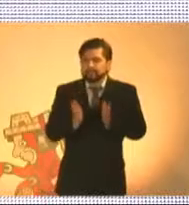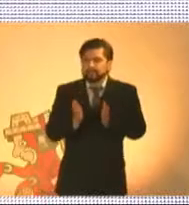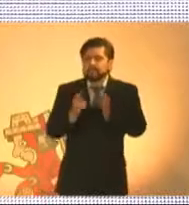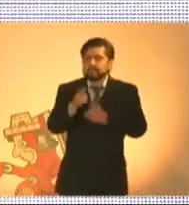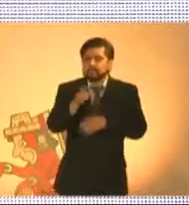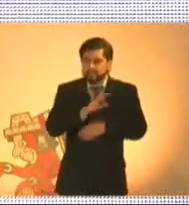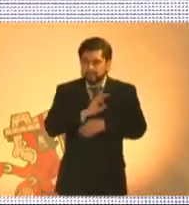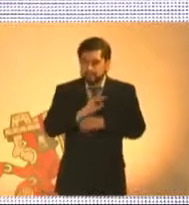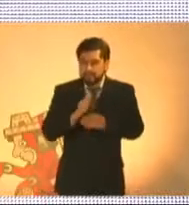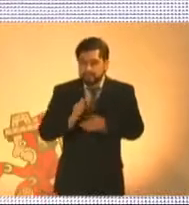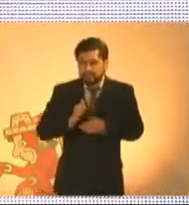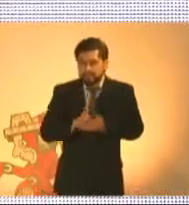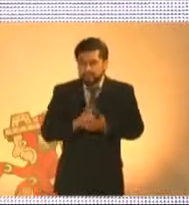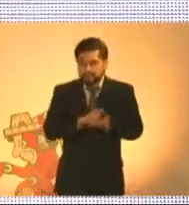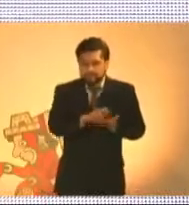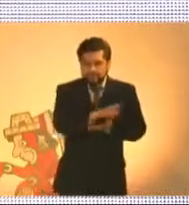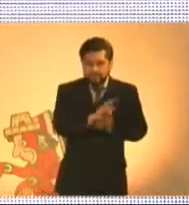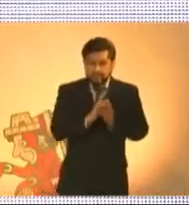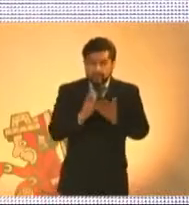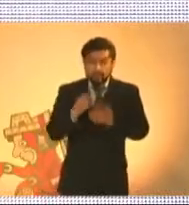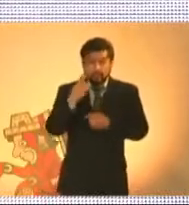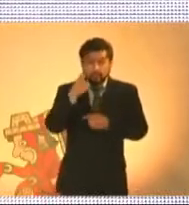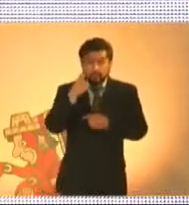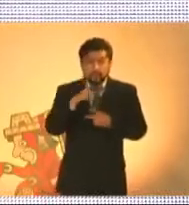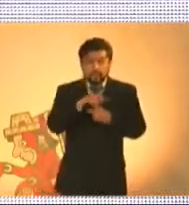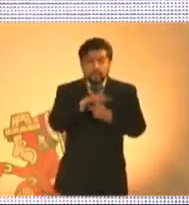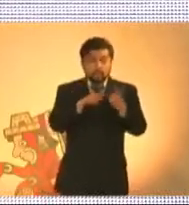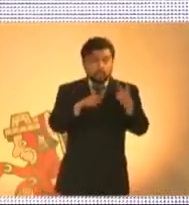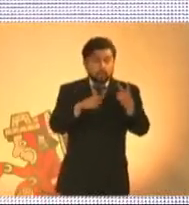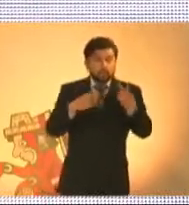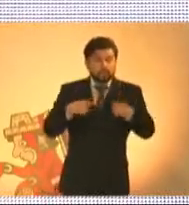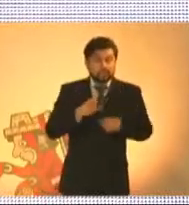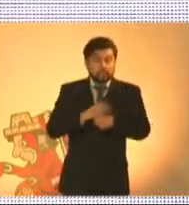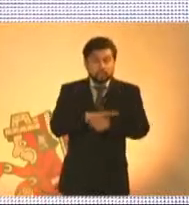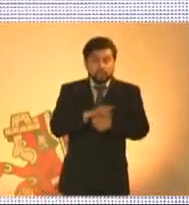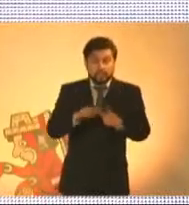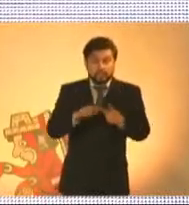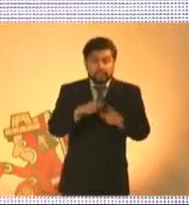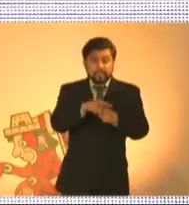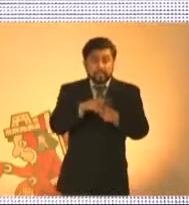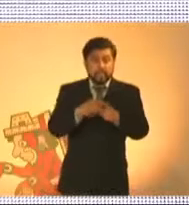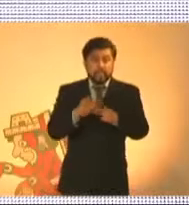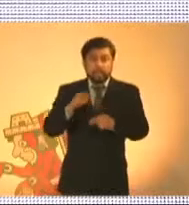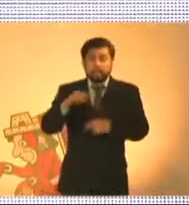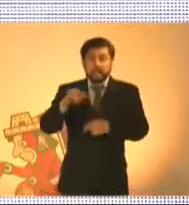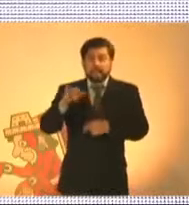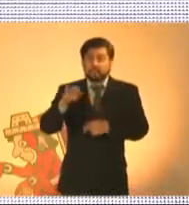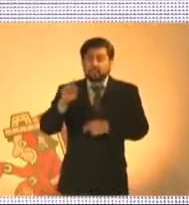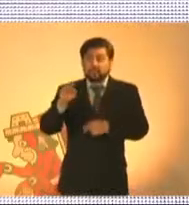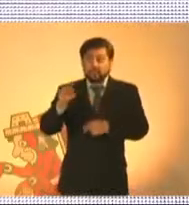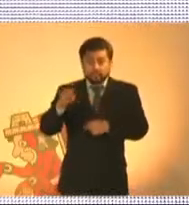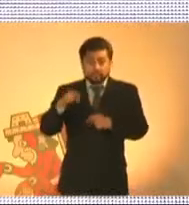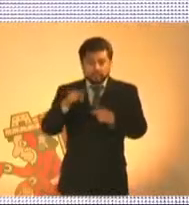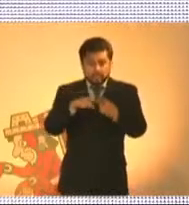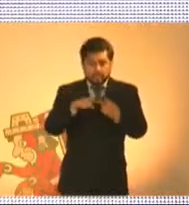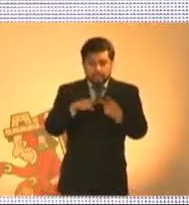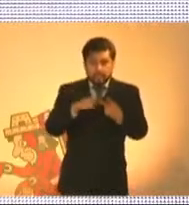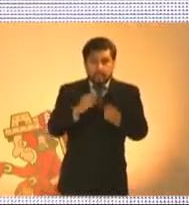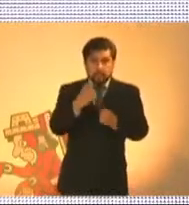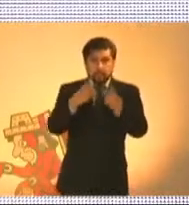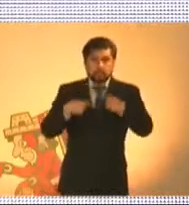de los dos bandos eran masones y hay historiadores en españa'